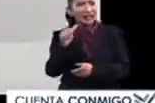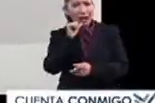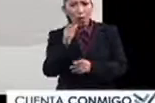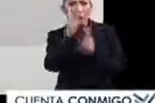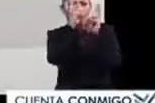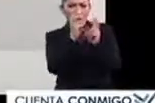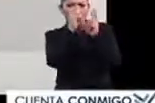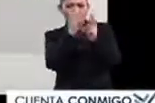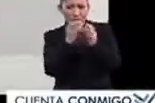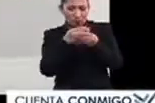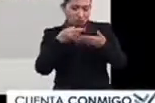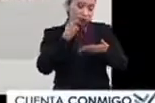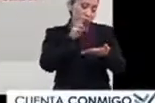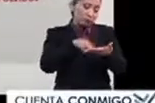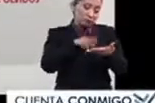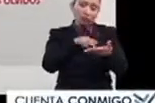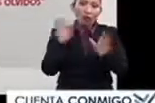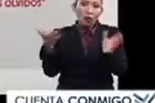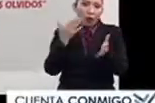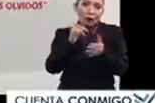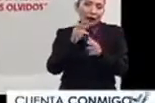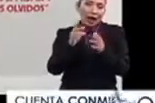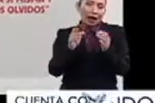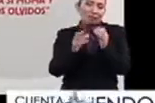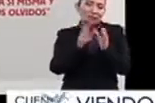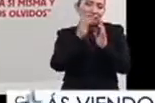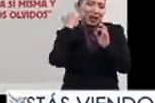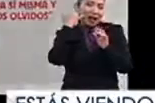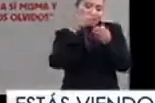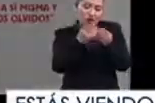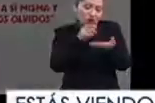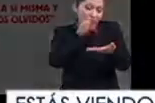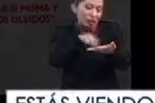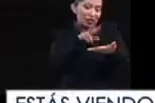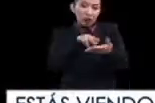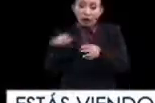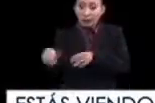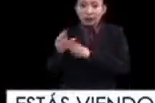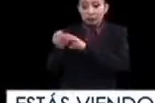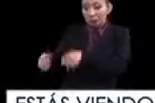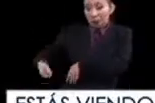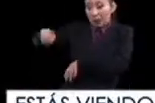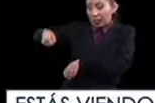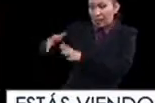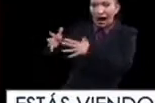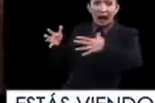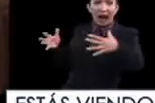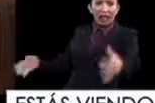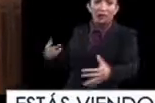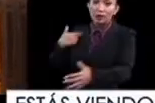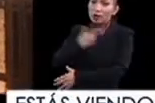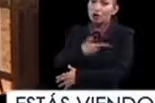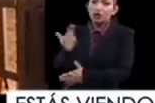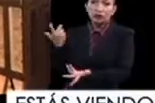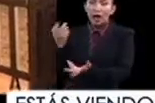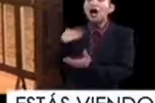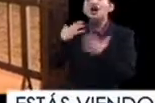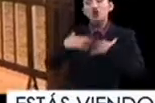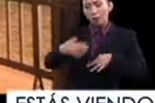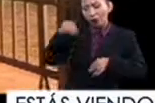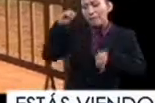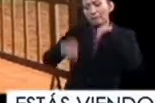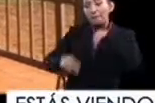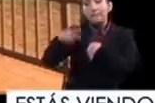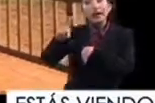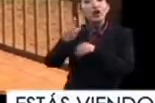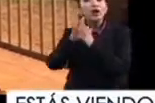tampoco, ¿no? Y a veces mis maletas son excesivas porque me gusta mucho la ropa, pero aparte me